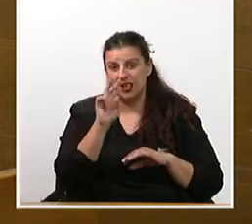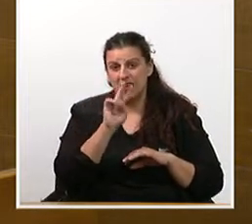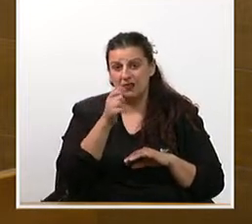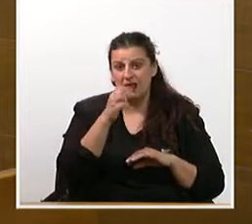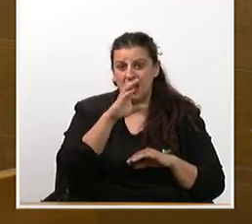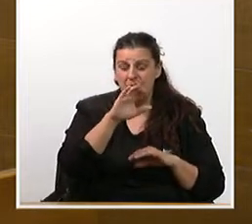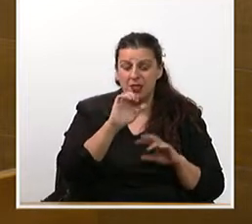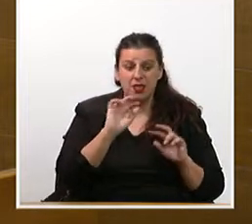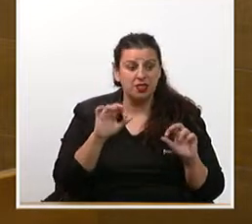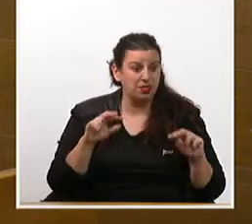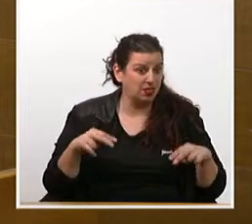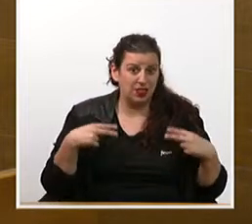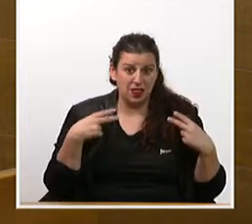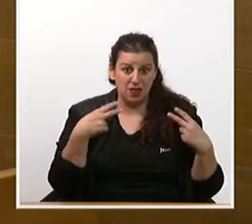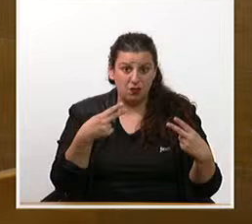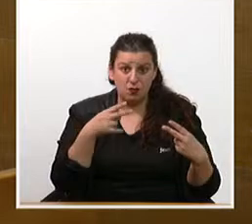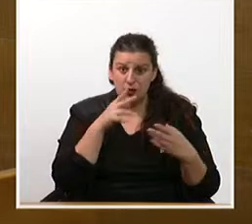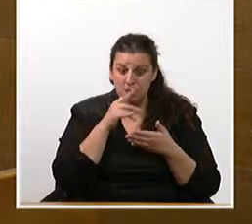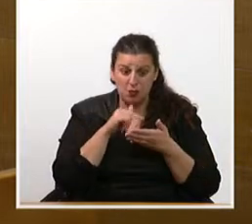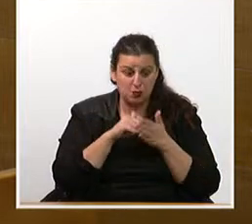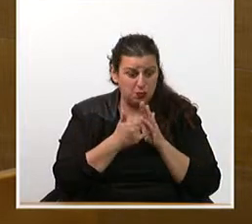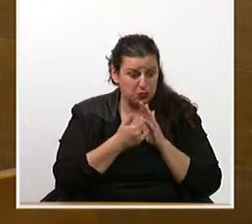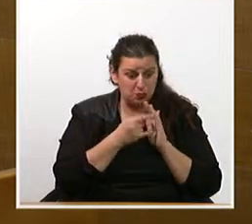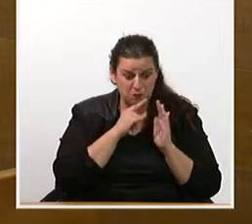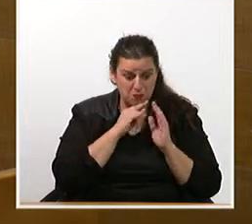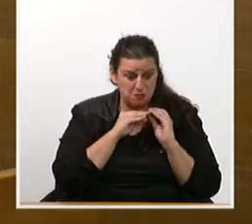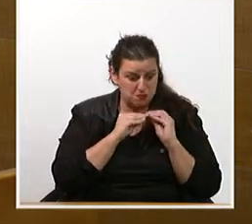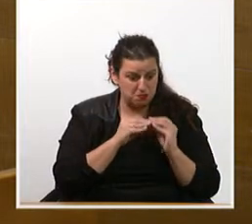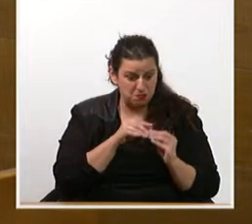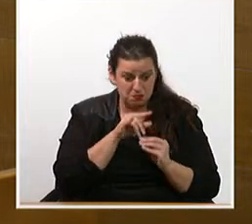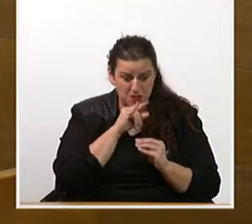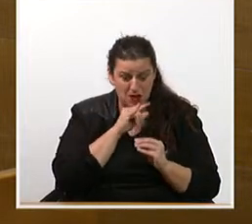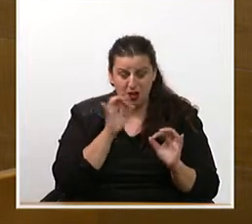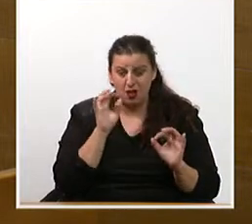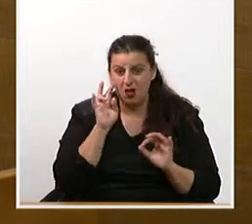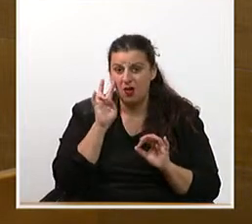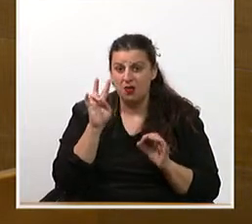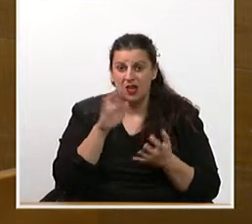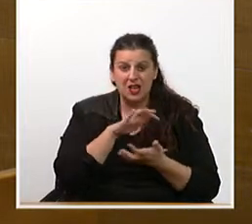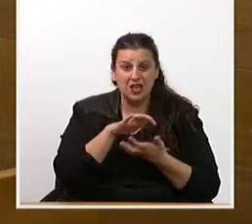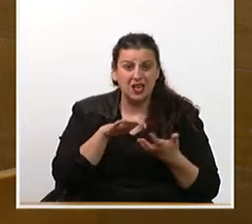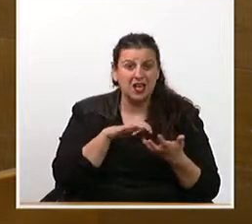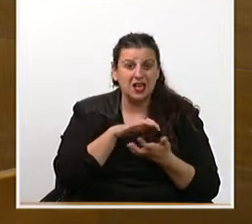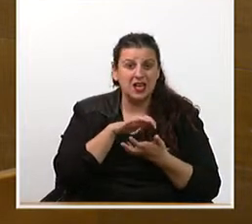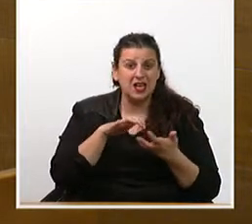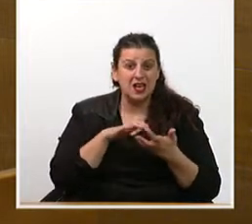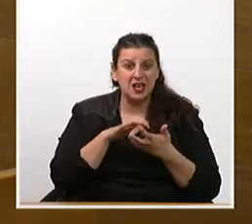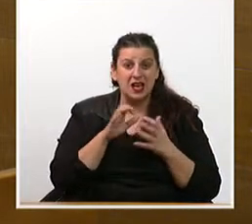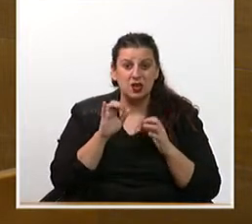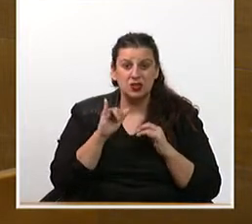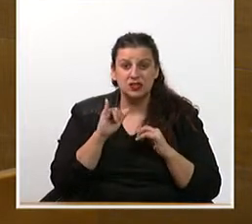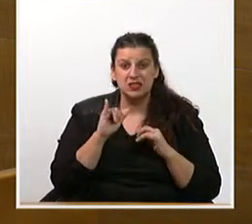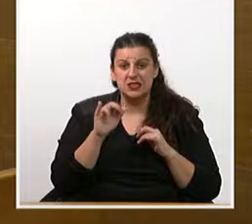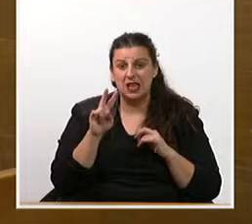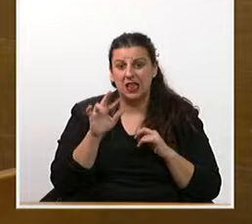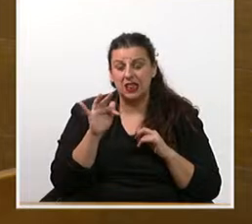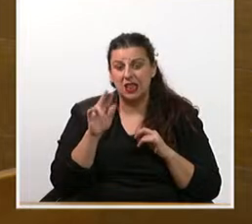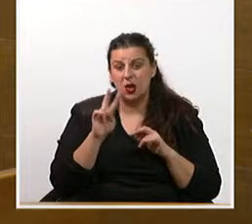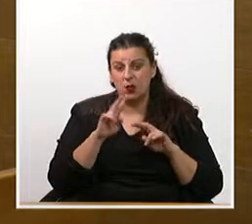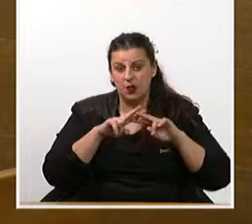devueltos por un proyecto muy mal diseñado o solo hay que ver el caos el caos de las itv en fin